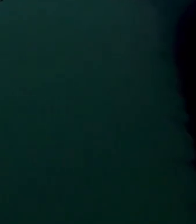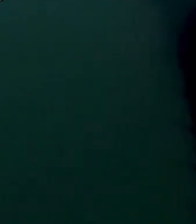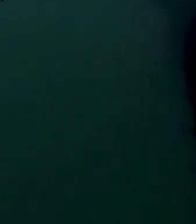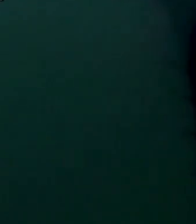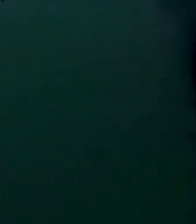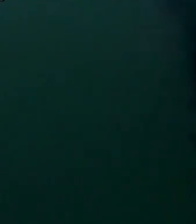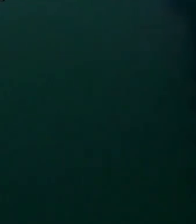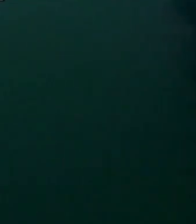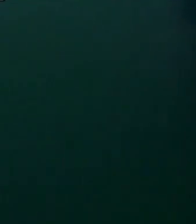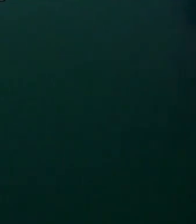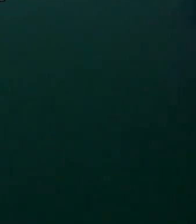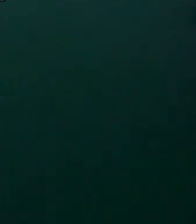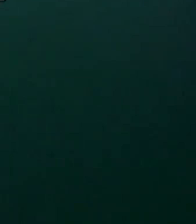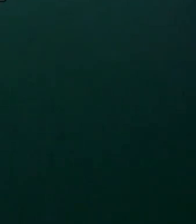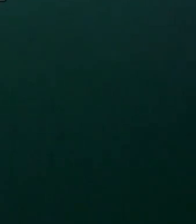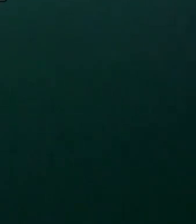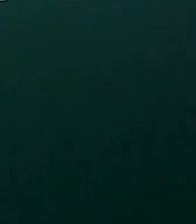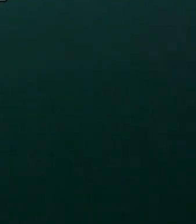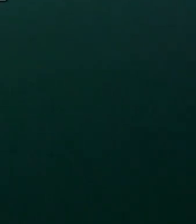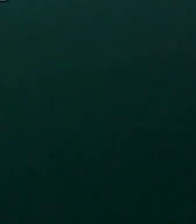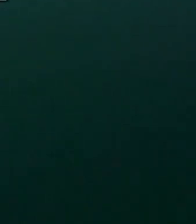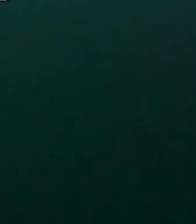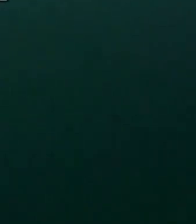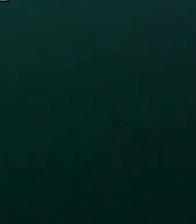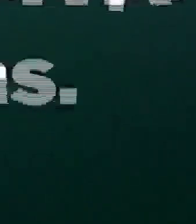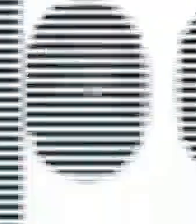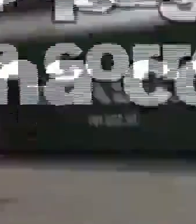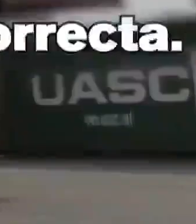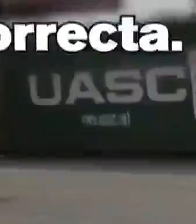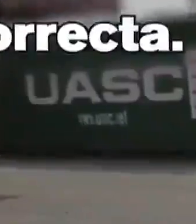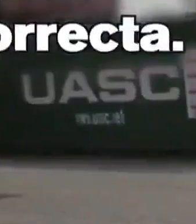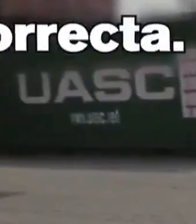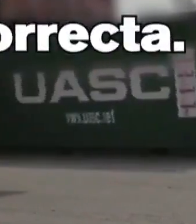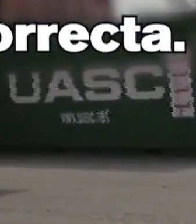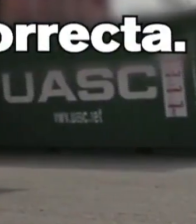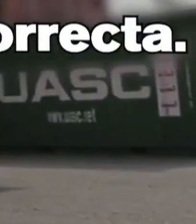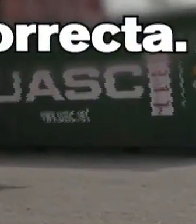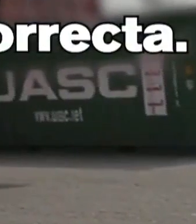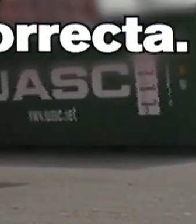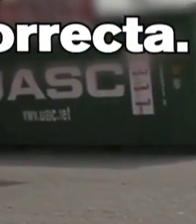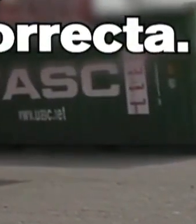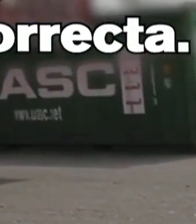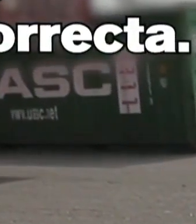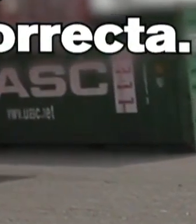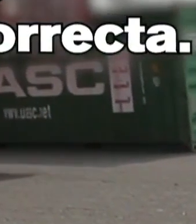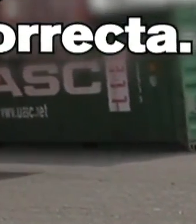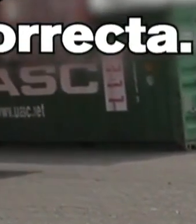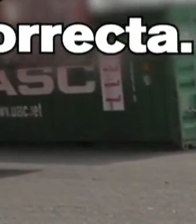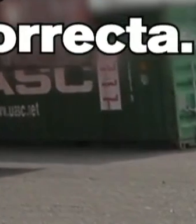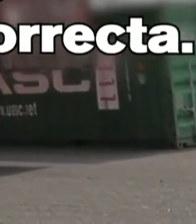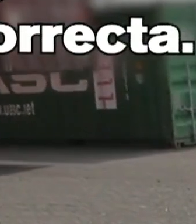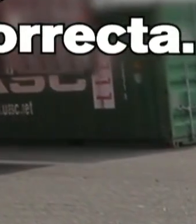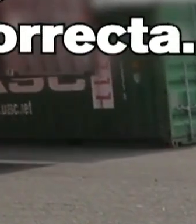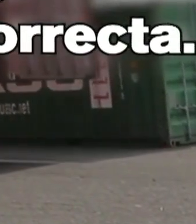empresas certificadas que no pagan IVA por la importación de mercancías, importación de diversas mercancías que a la entrada